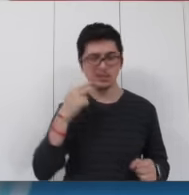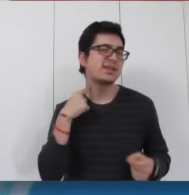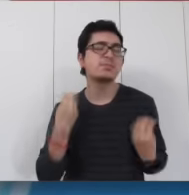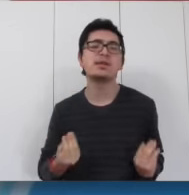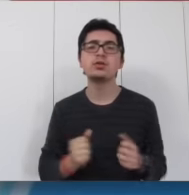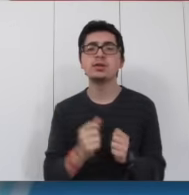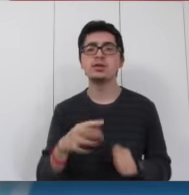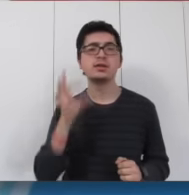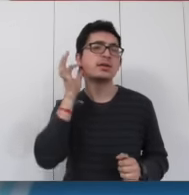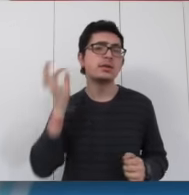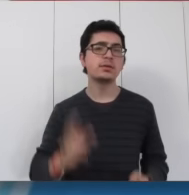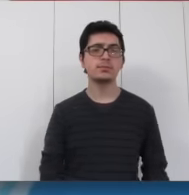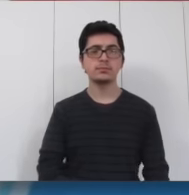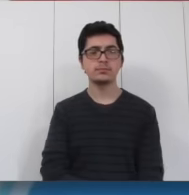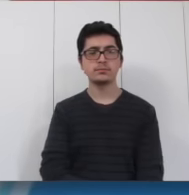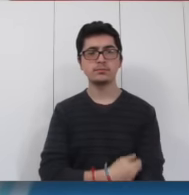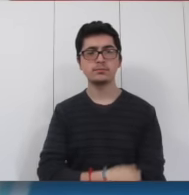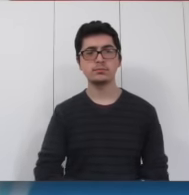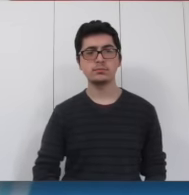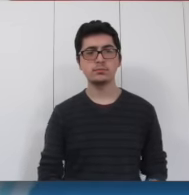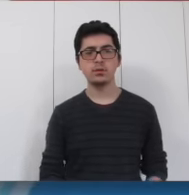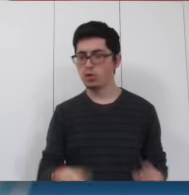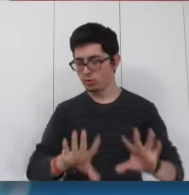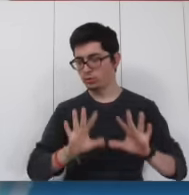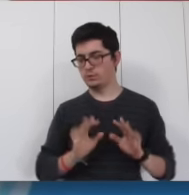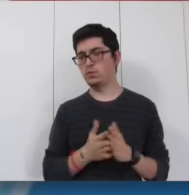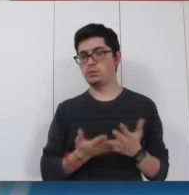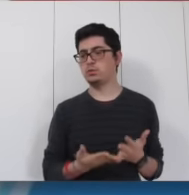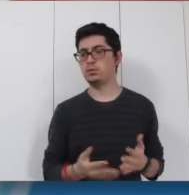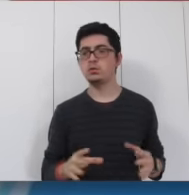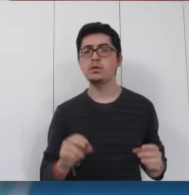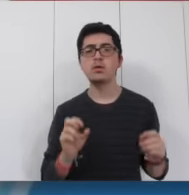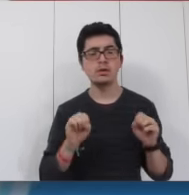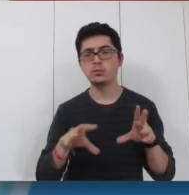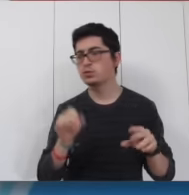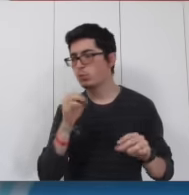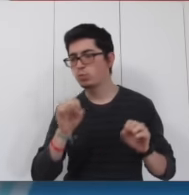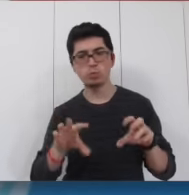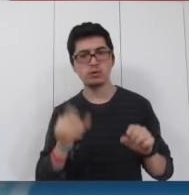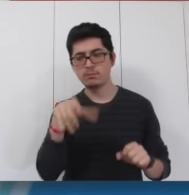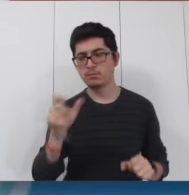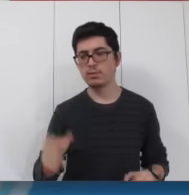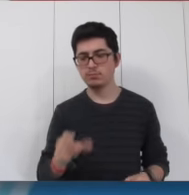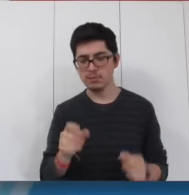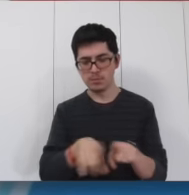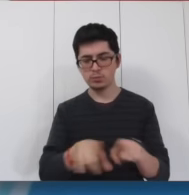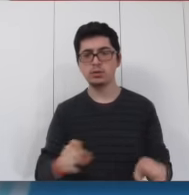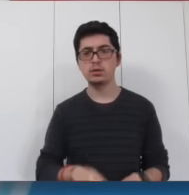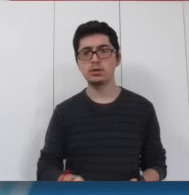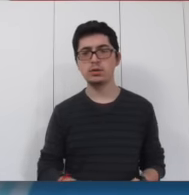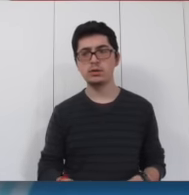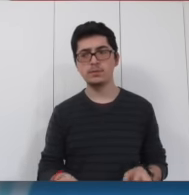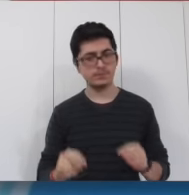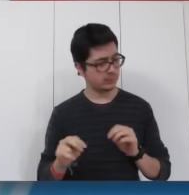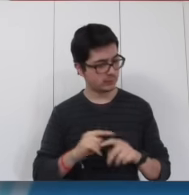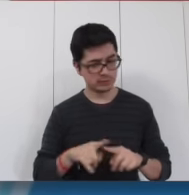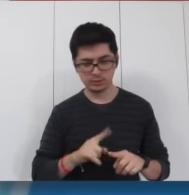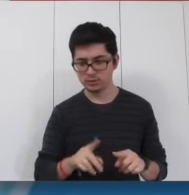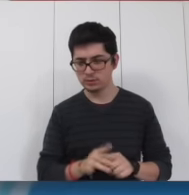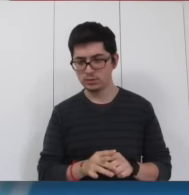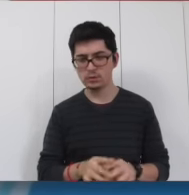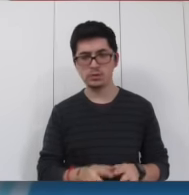qué va a ocurrir con ella. Espero es un libro coral, narrado por muchas personas al mismo tiempo, donde podemos encontrar